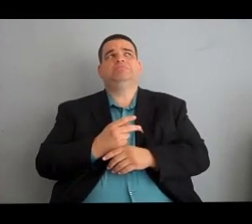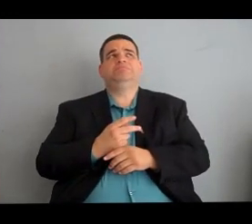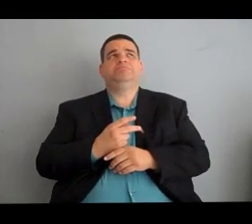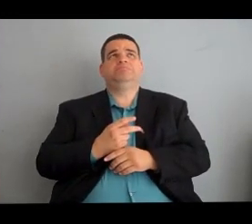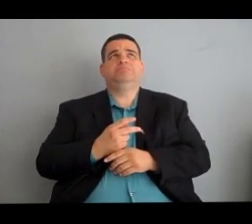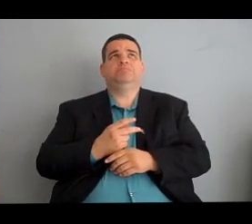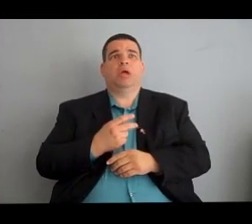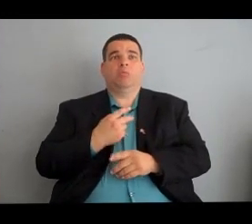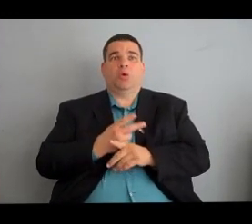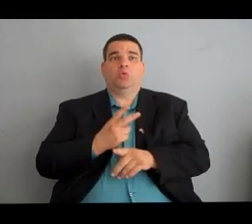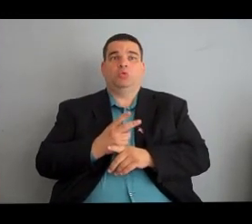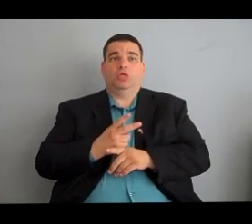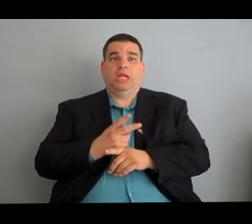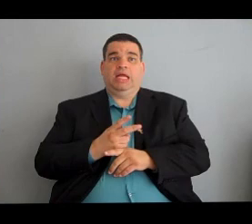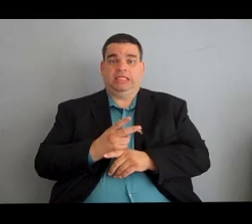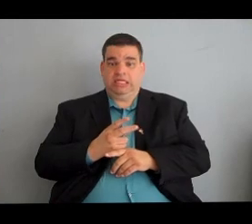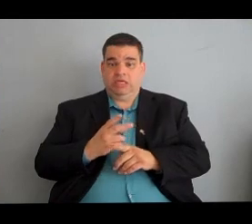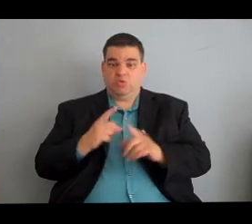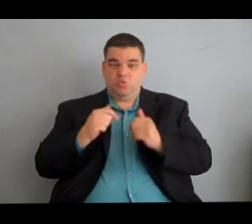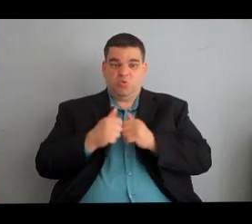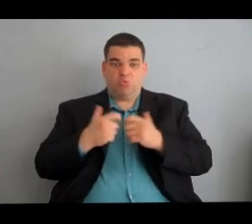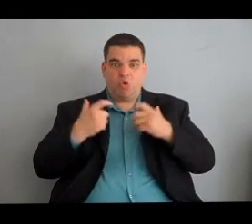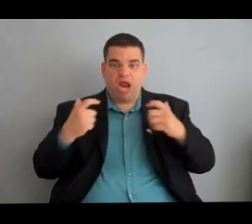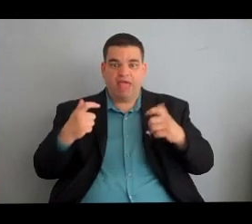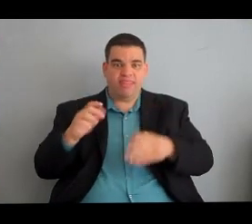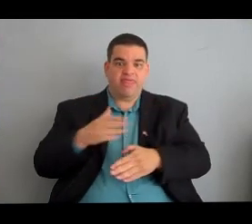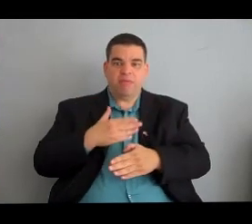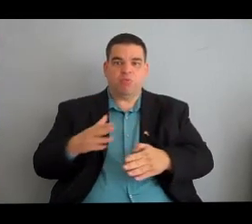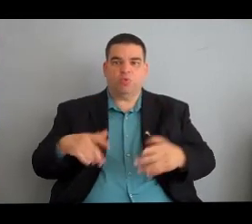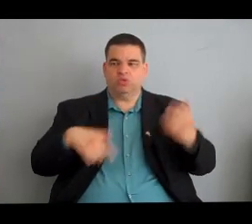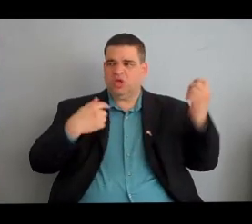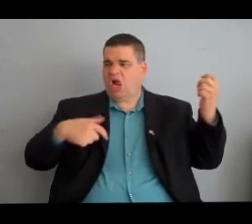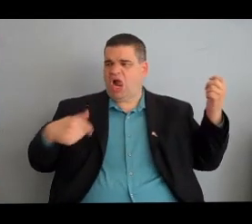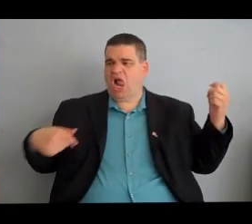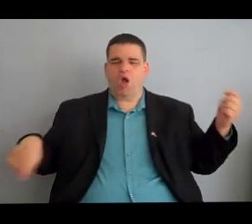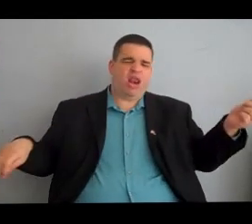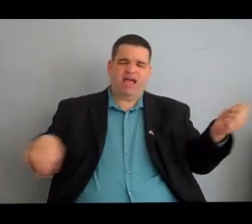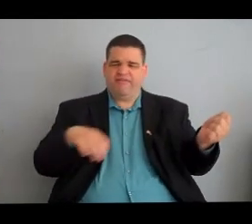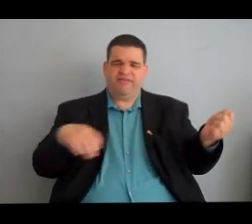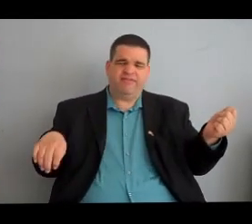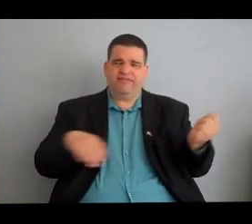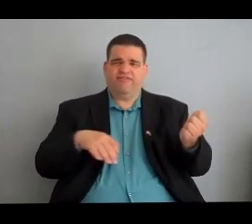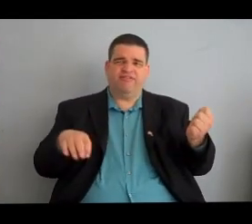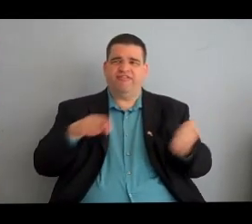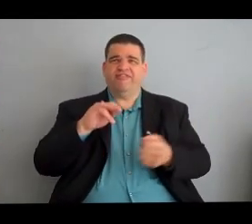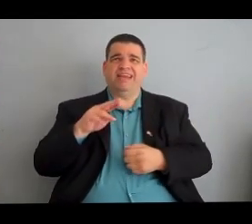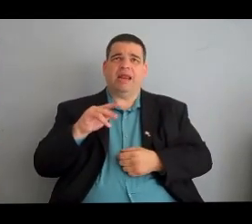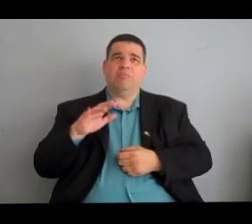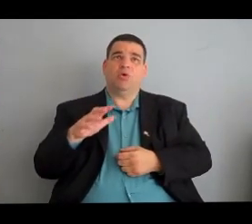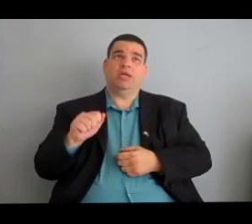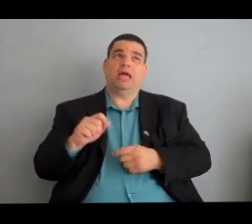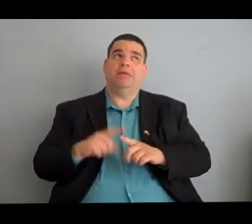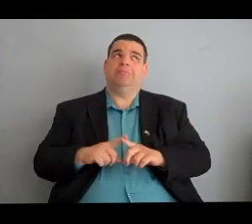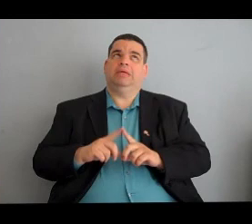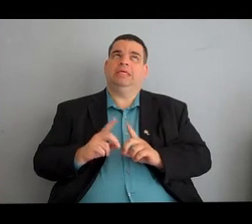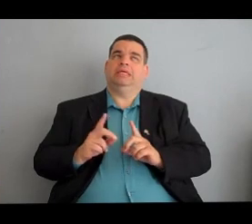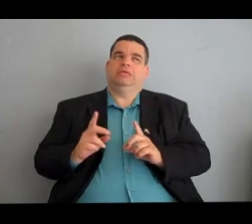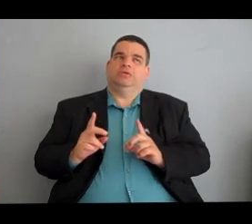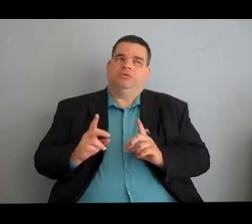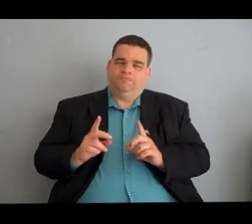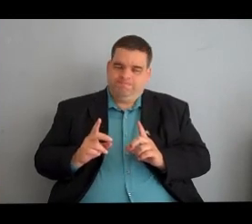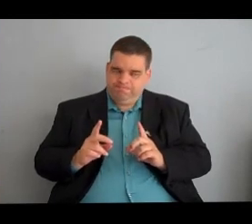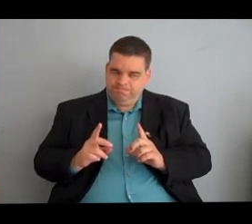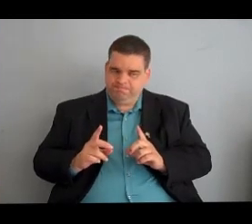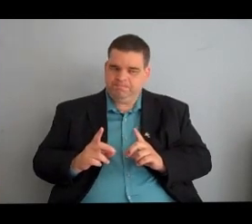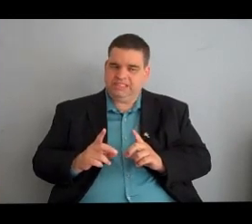¿verdad? Uh-huh. O llevar la sinfónica, la filarmónica, que exista claro. mucho, pero lo económico está para